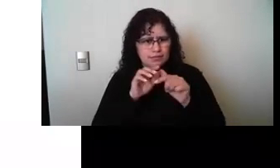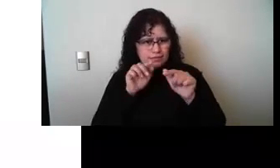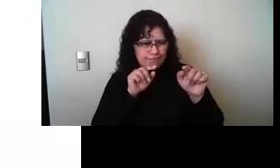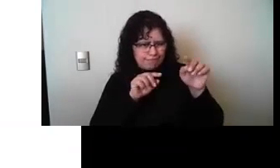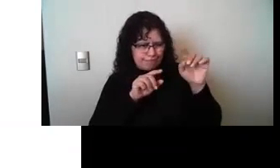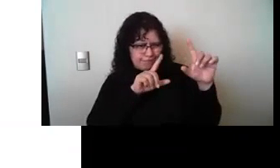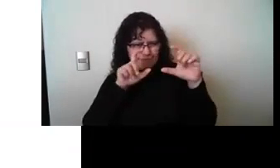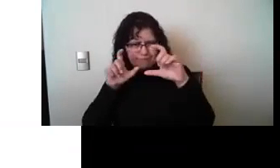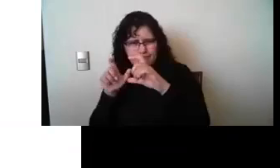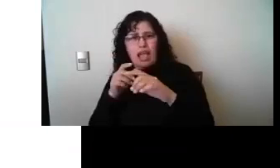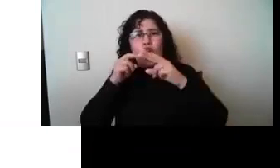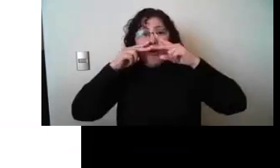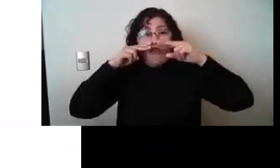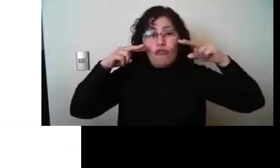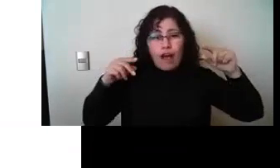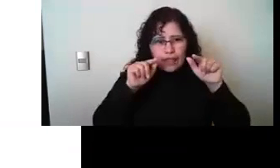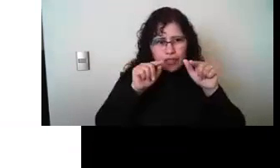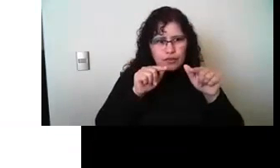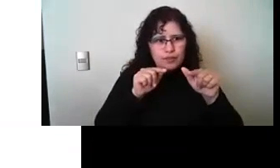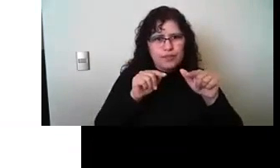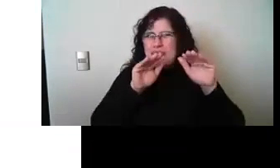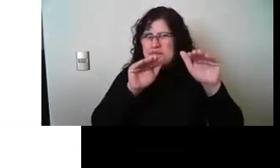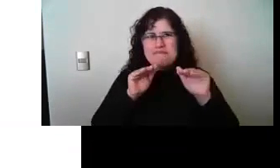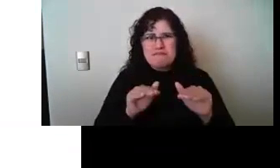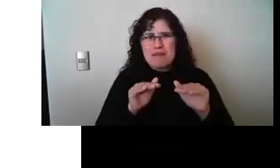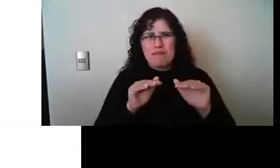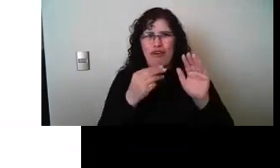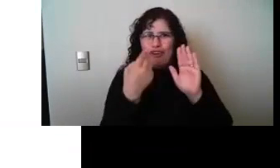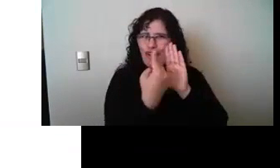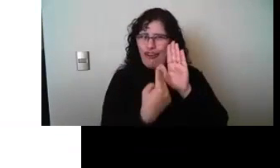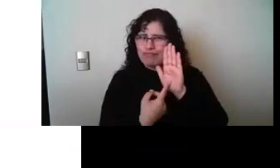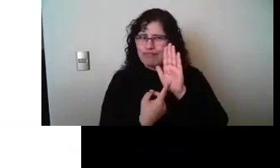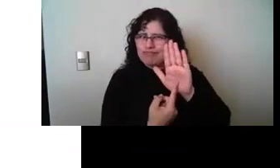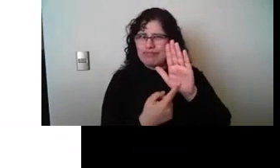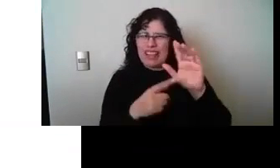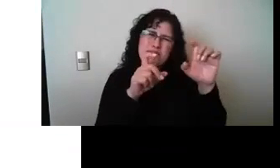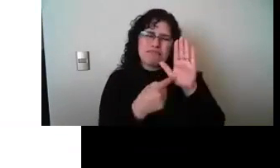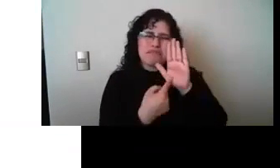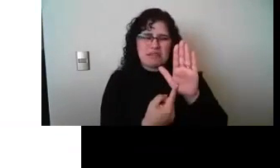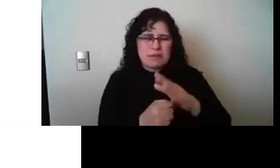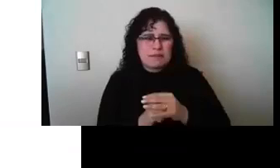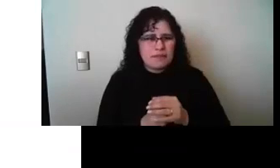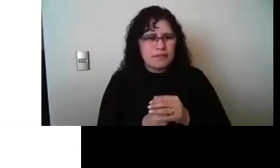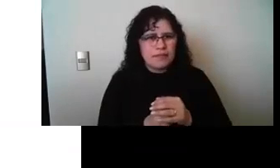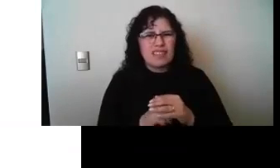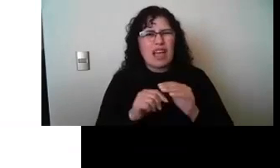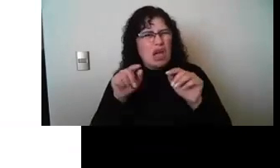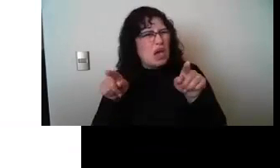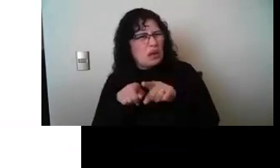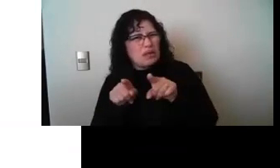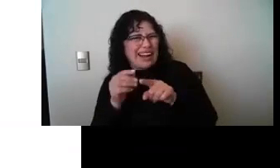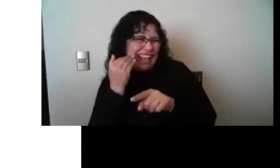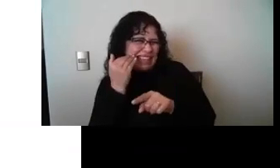la parte del olfato, el mismo esquema que vimos, o un esquema parecido que vimos a nivel del gusto. Tenemos los